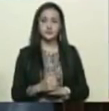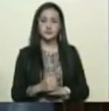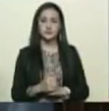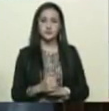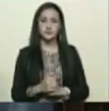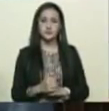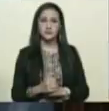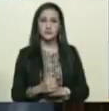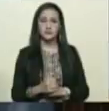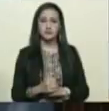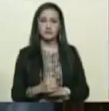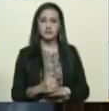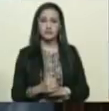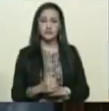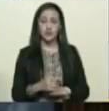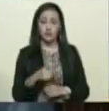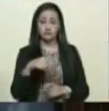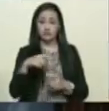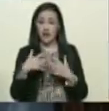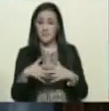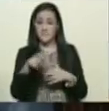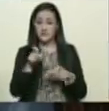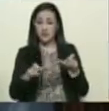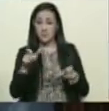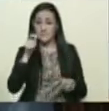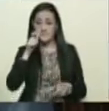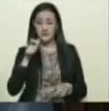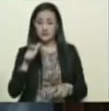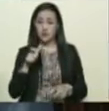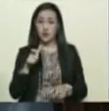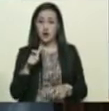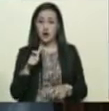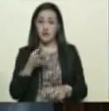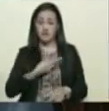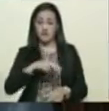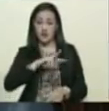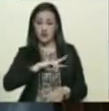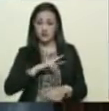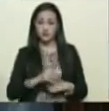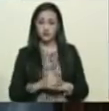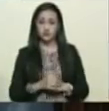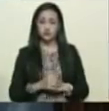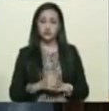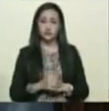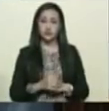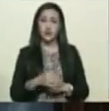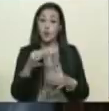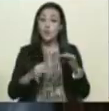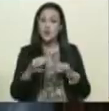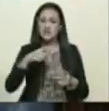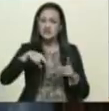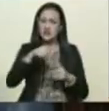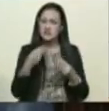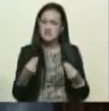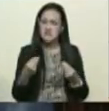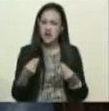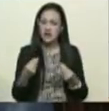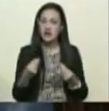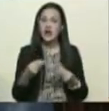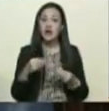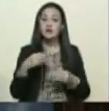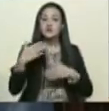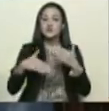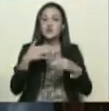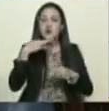con sendos empresarios porque el juicio permite eso no sólo la admisión del hecho sino como ocurrió